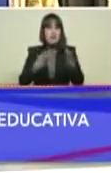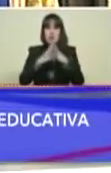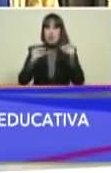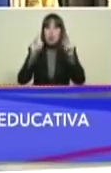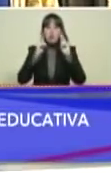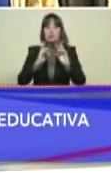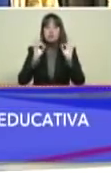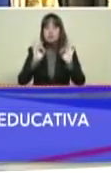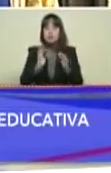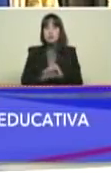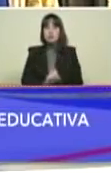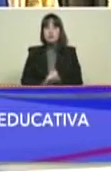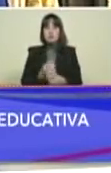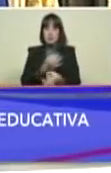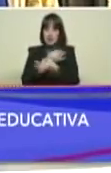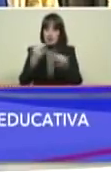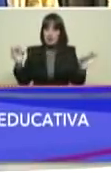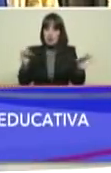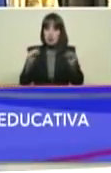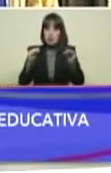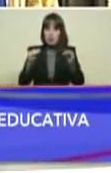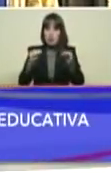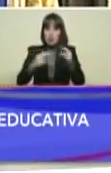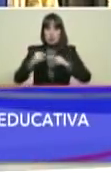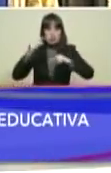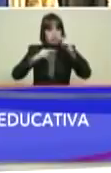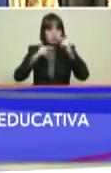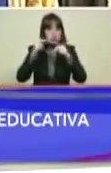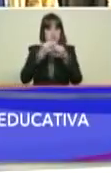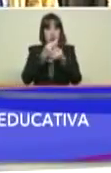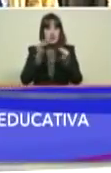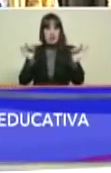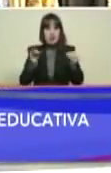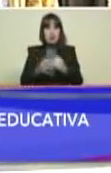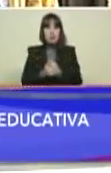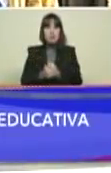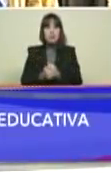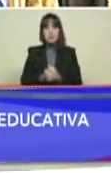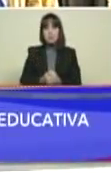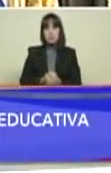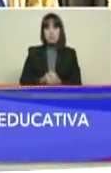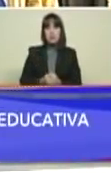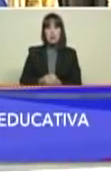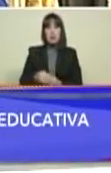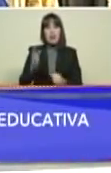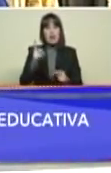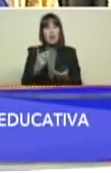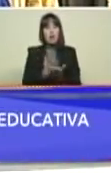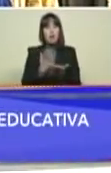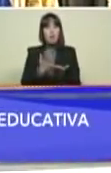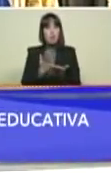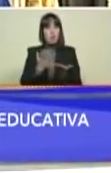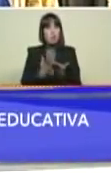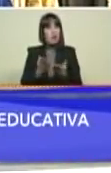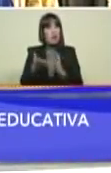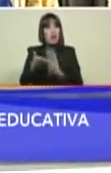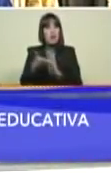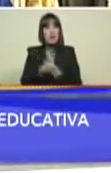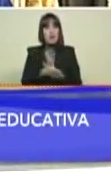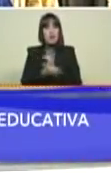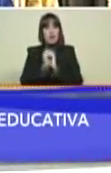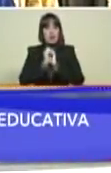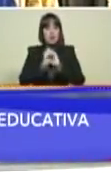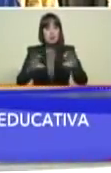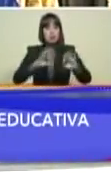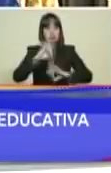punto y círculo a sus alrededores también, para que la escuela sea precisamente un punto de